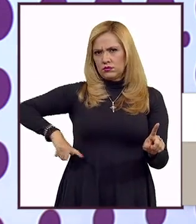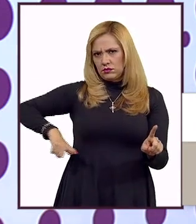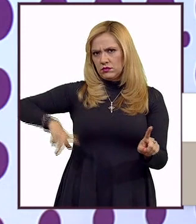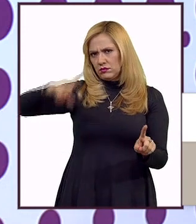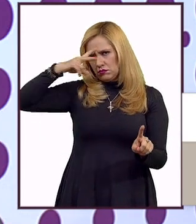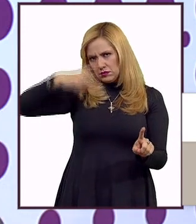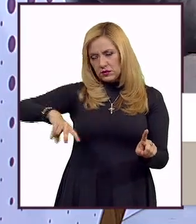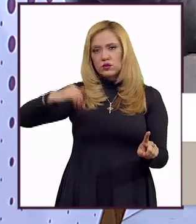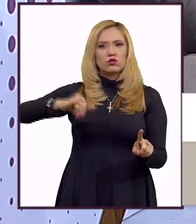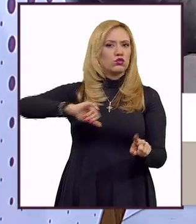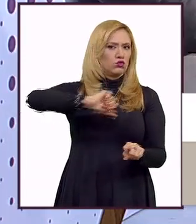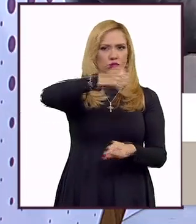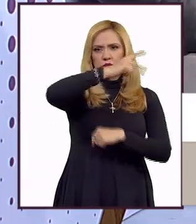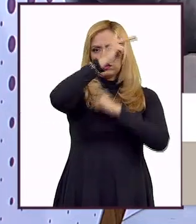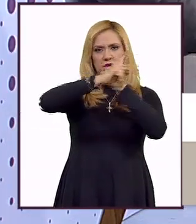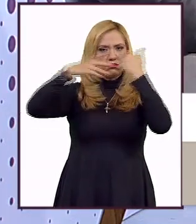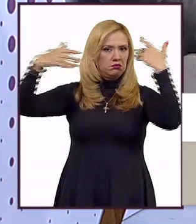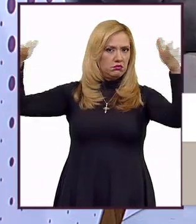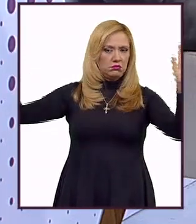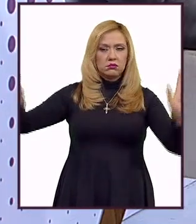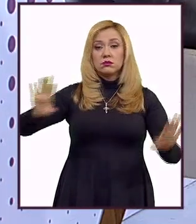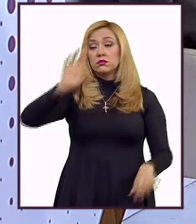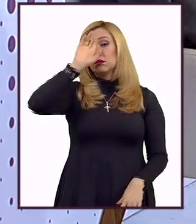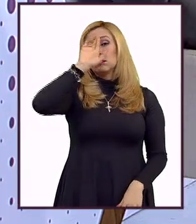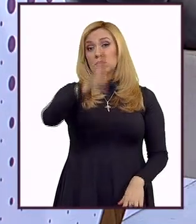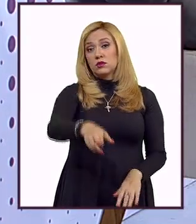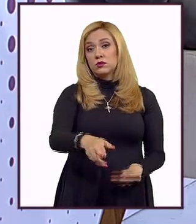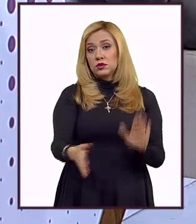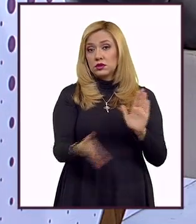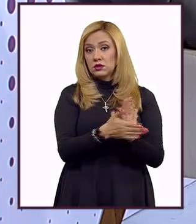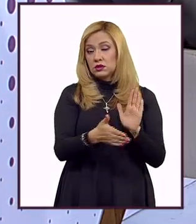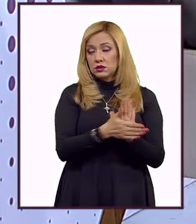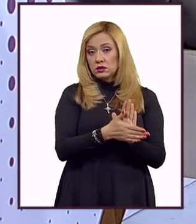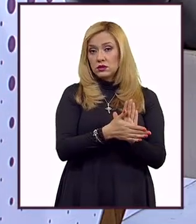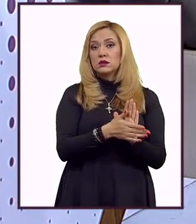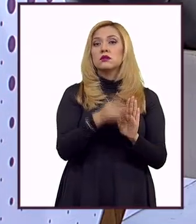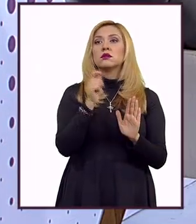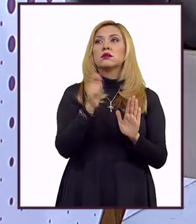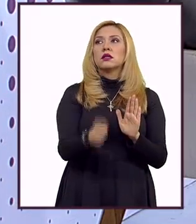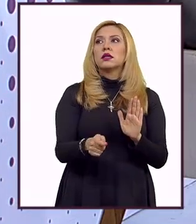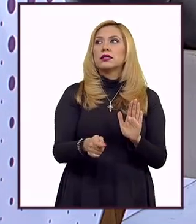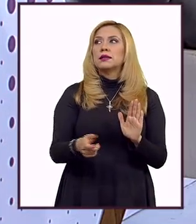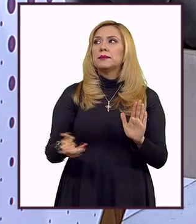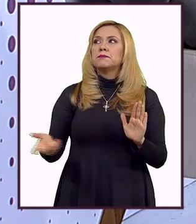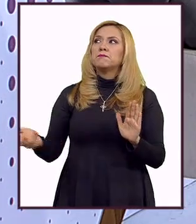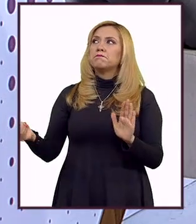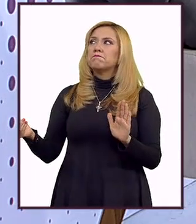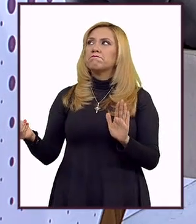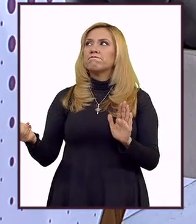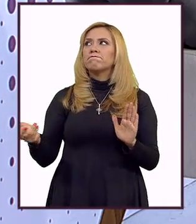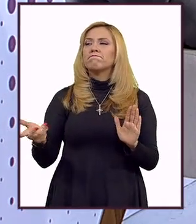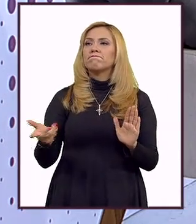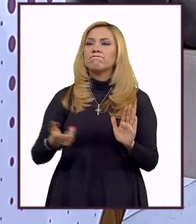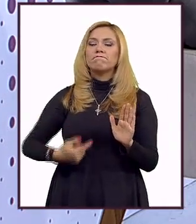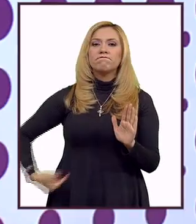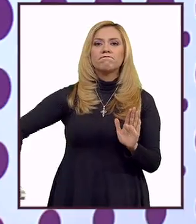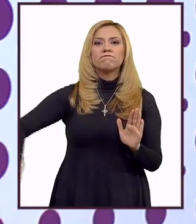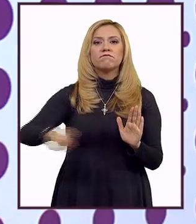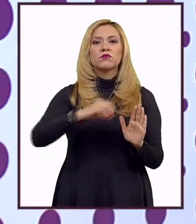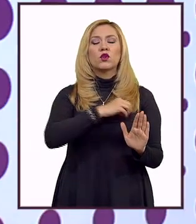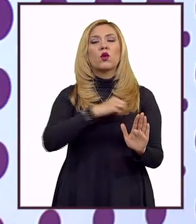mexicano, cualquier Estado, frente a la prohibición de la tortura, que es absoluta, es un Estado que tiene